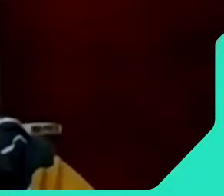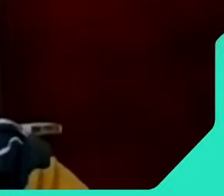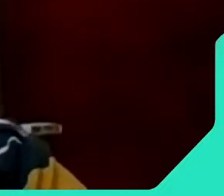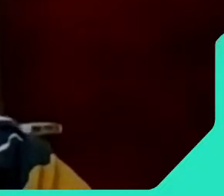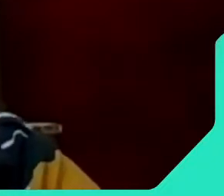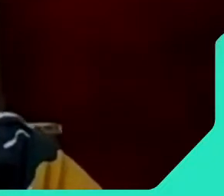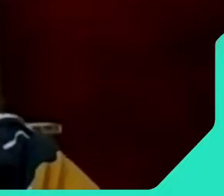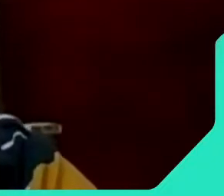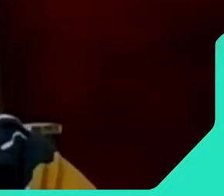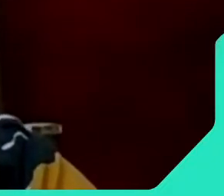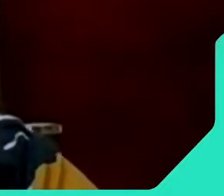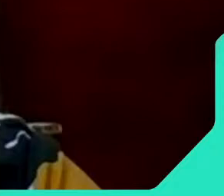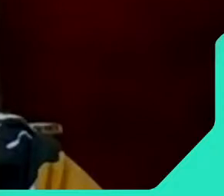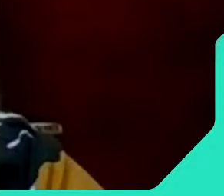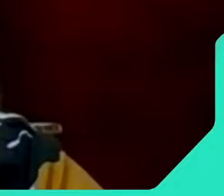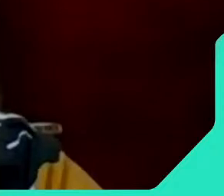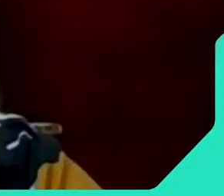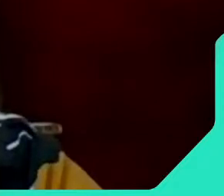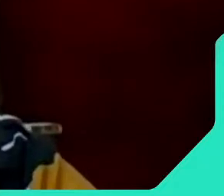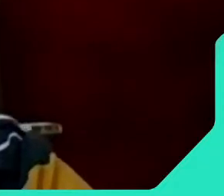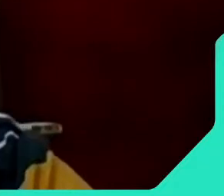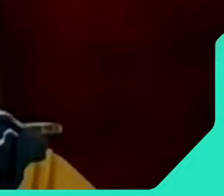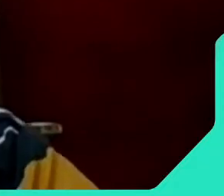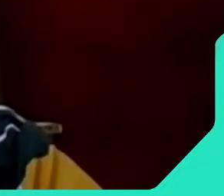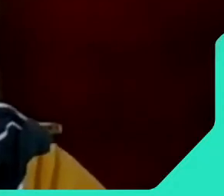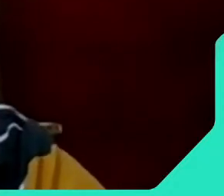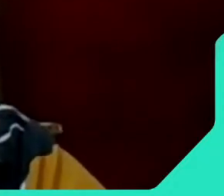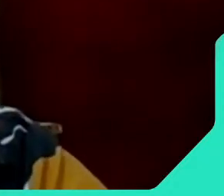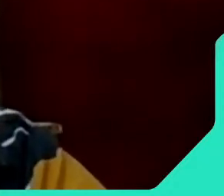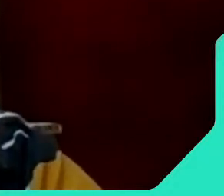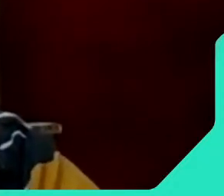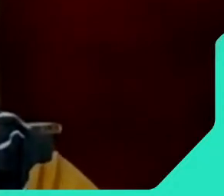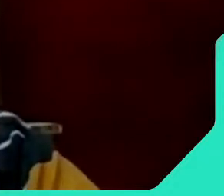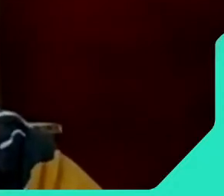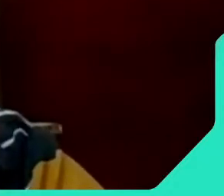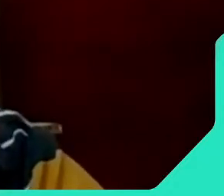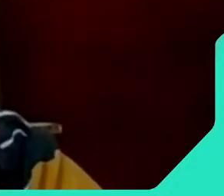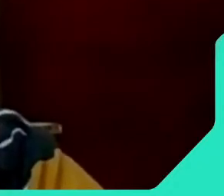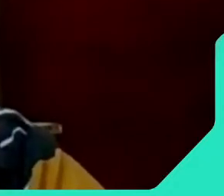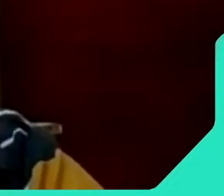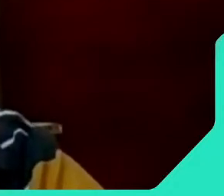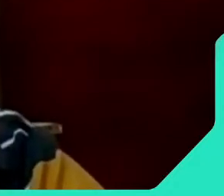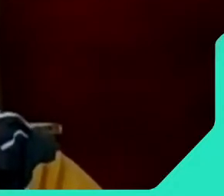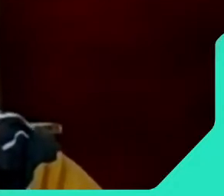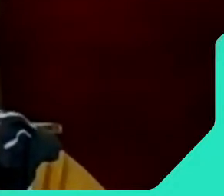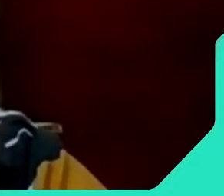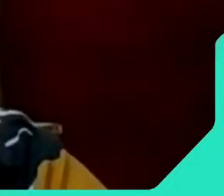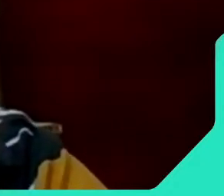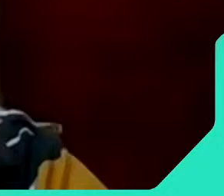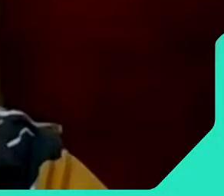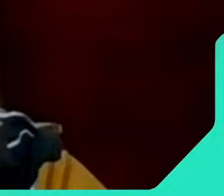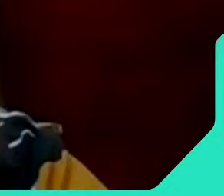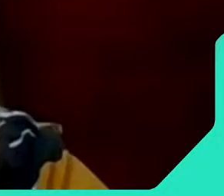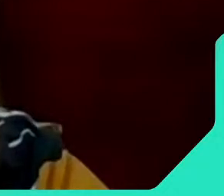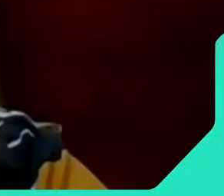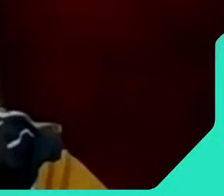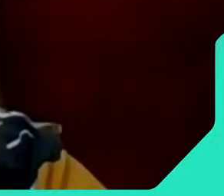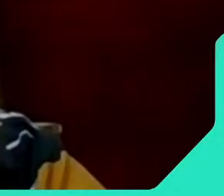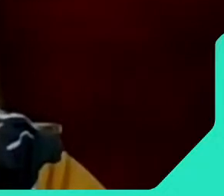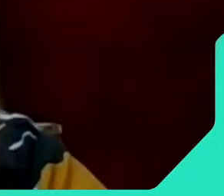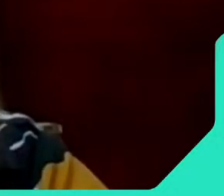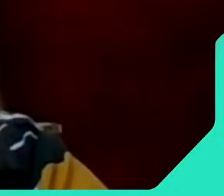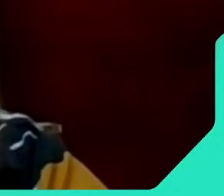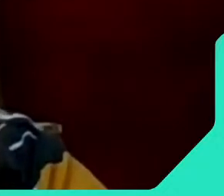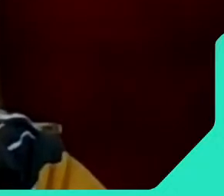por el tema de las preinscripciones y hoy sabemos ya que están disponibles a partir del 1 de noviembre en el portal de la